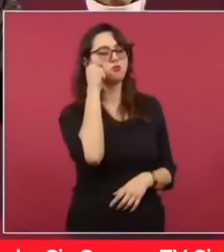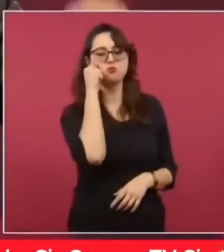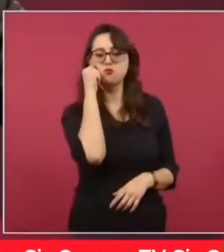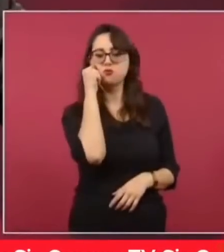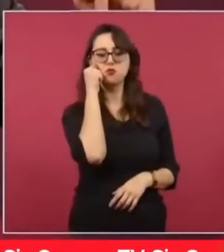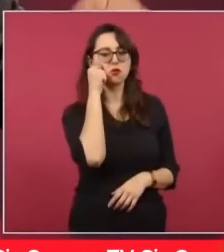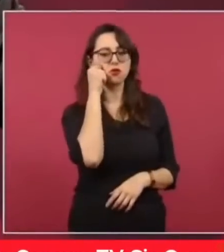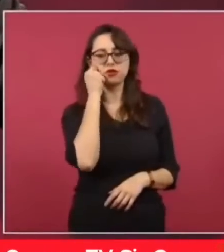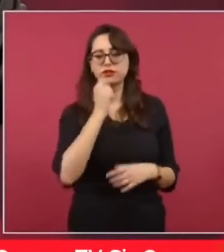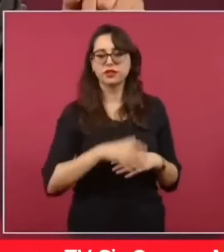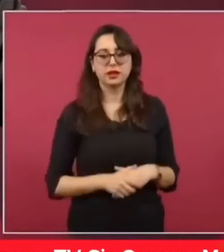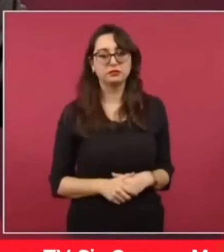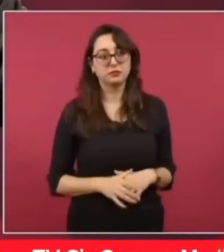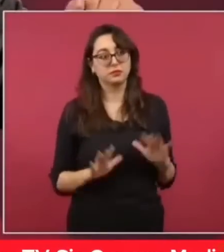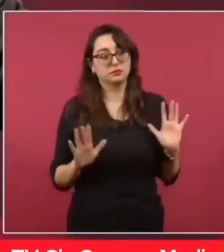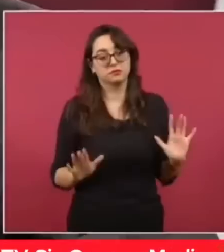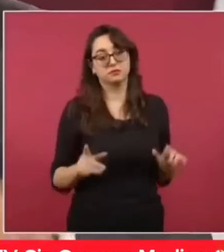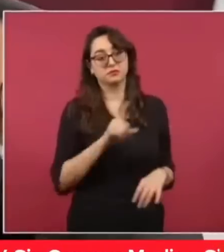Teníamos